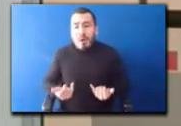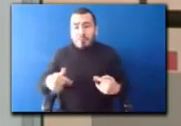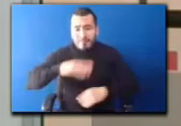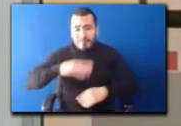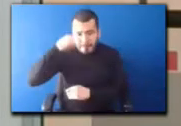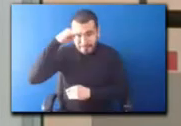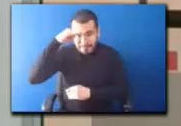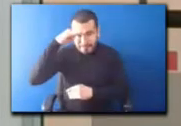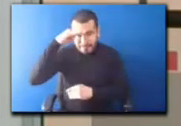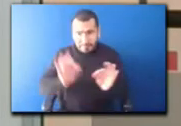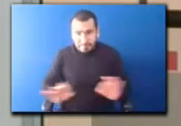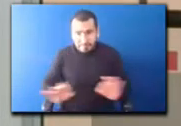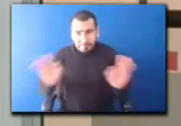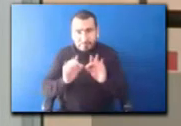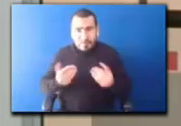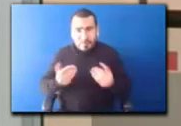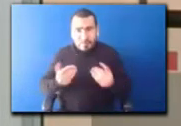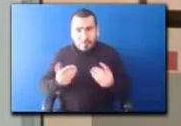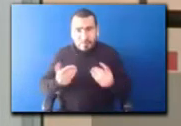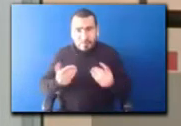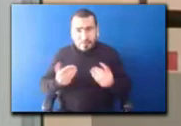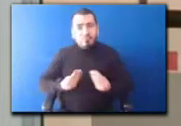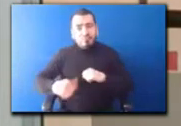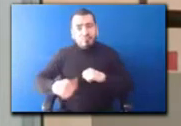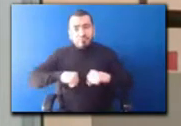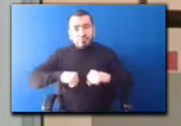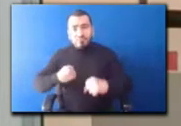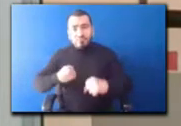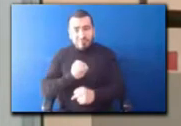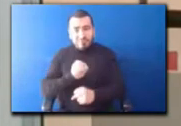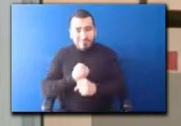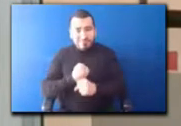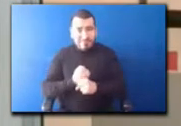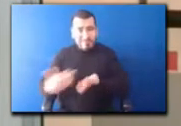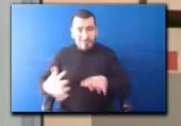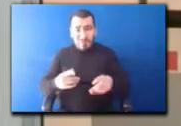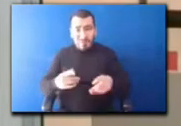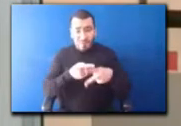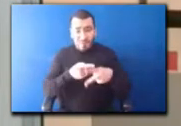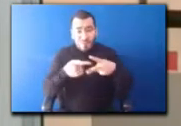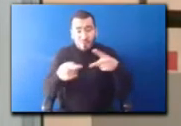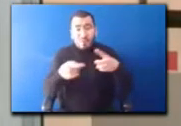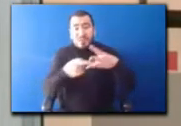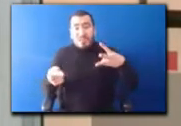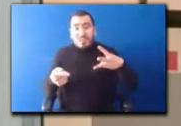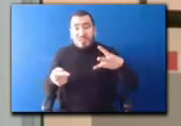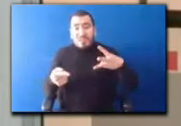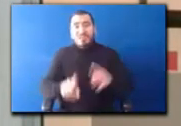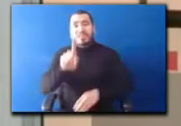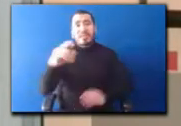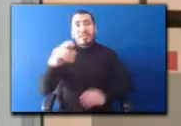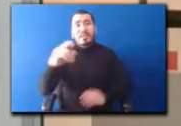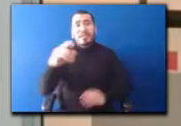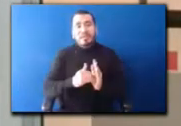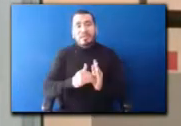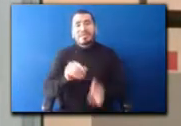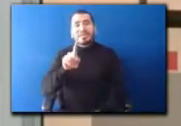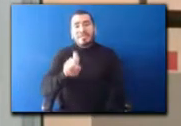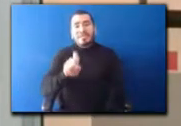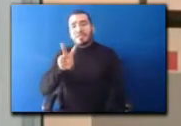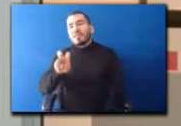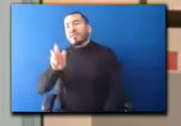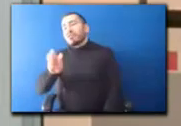dos días de ceremonias de grados y tenemos en estas próximas tres semanas 6.678 estudiantes graduados del